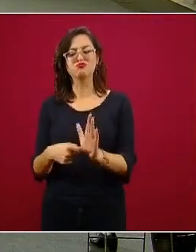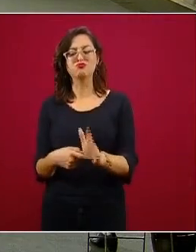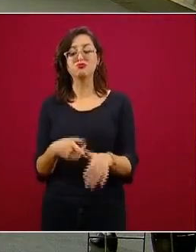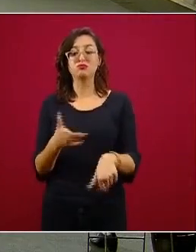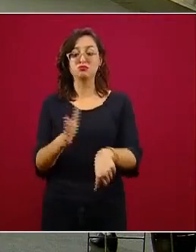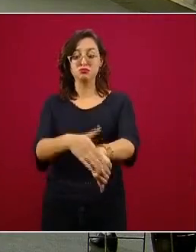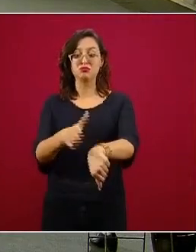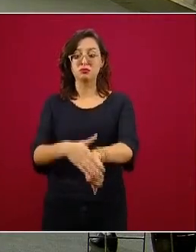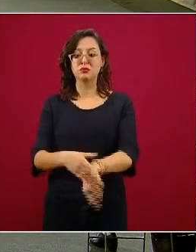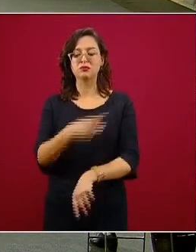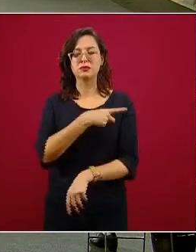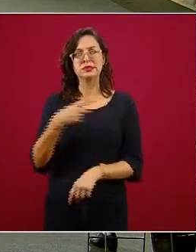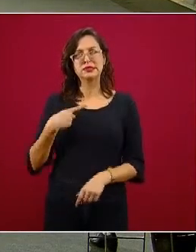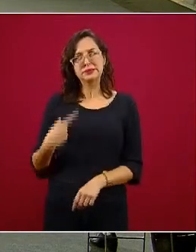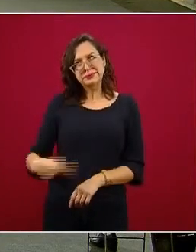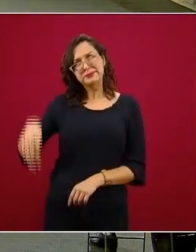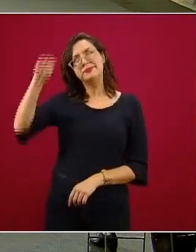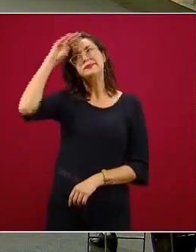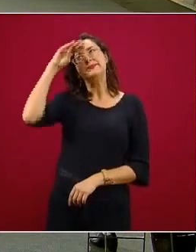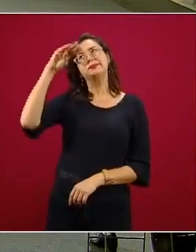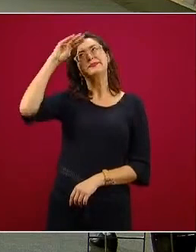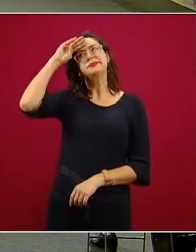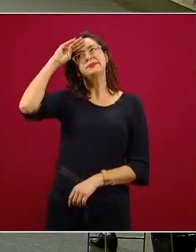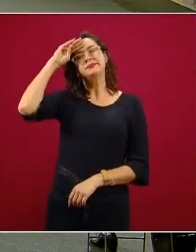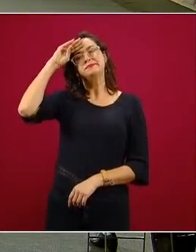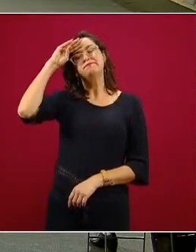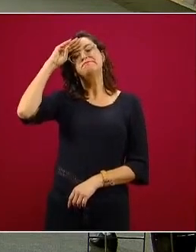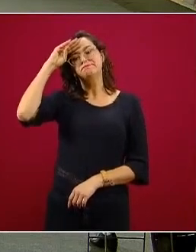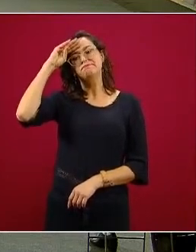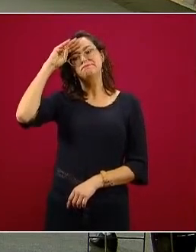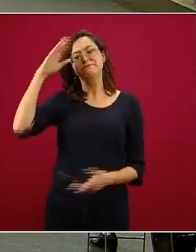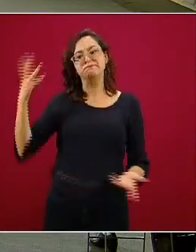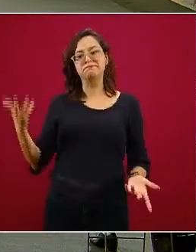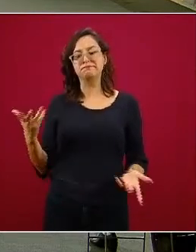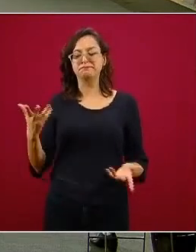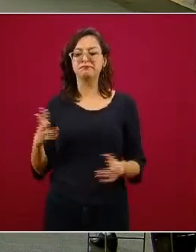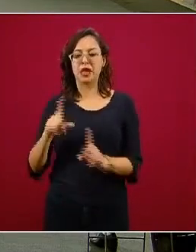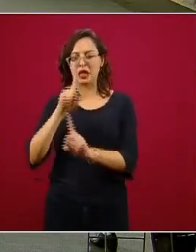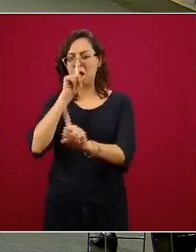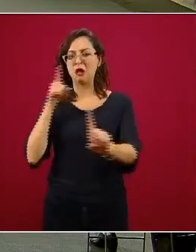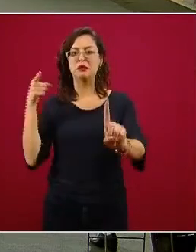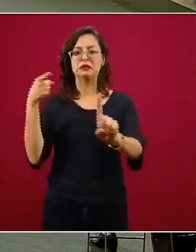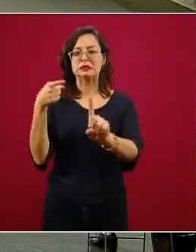de recapacitar y cambiar el rumbo cuando así hay que hacerlo.